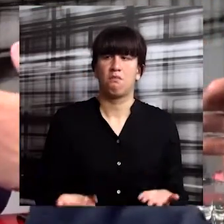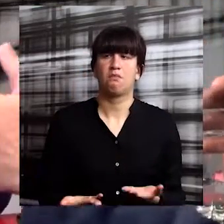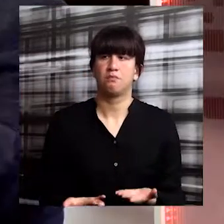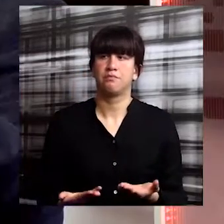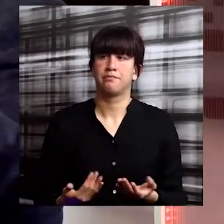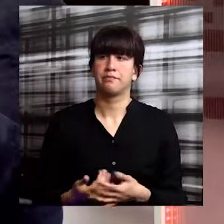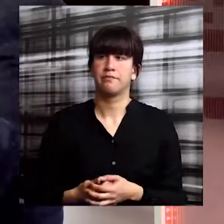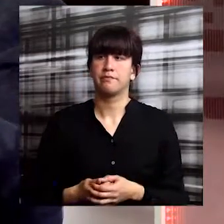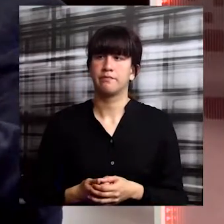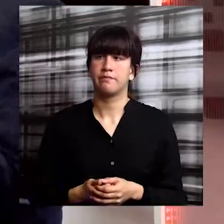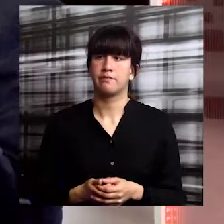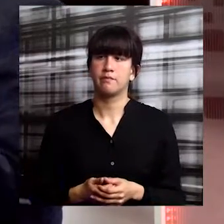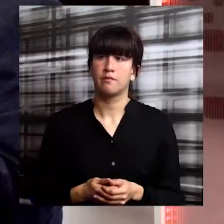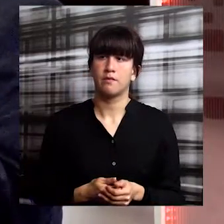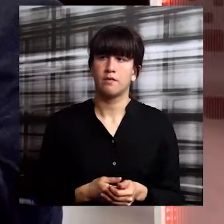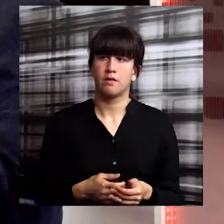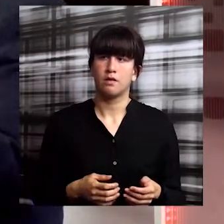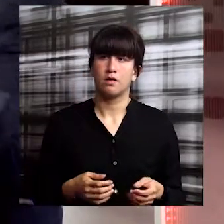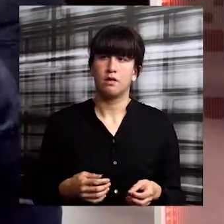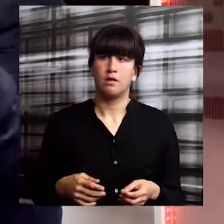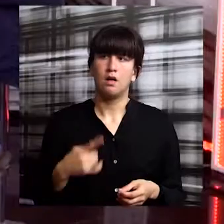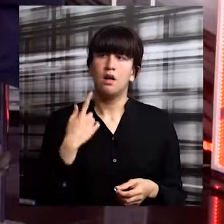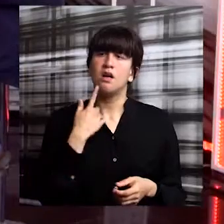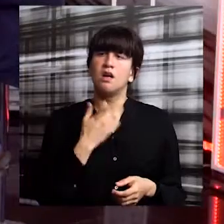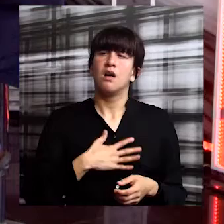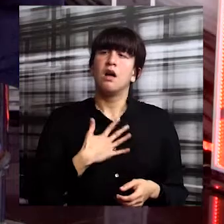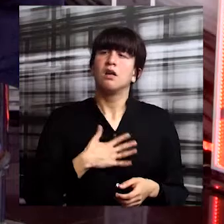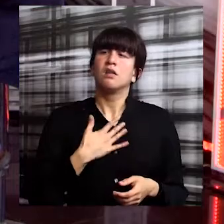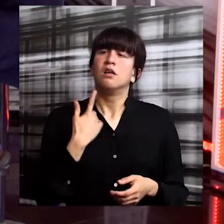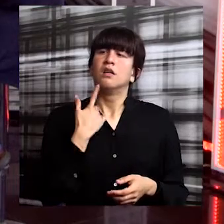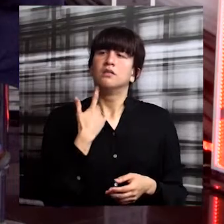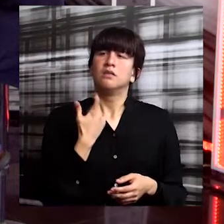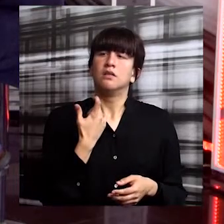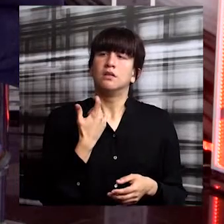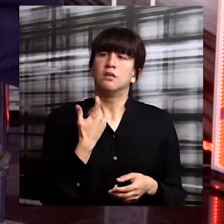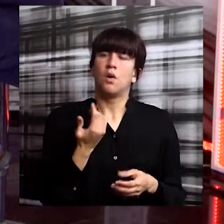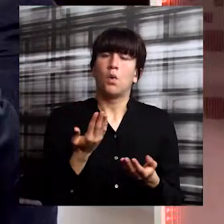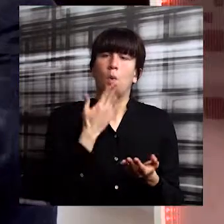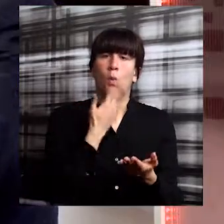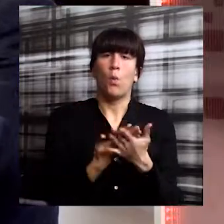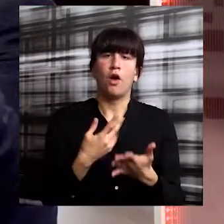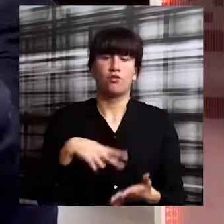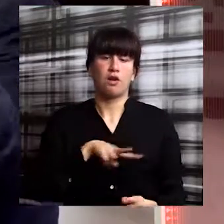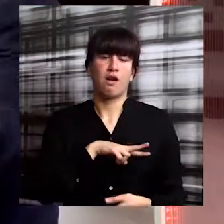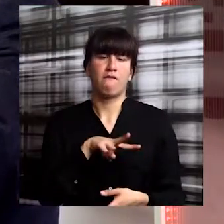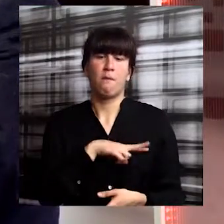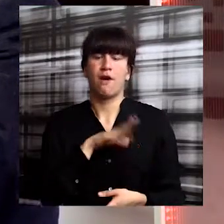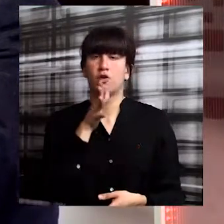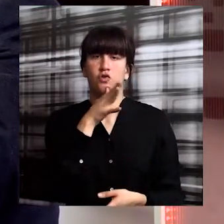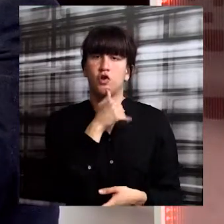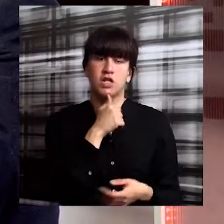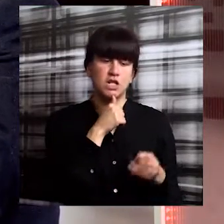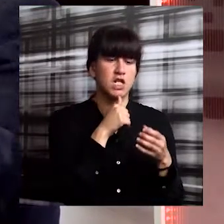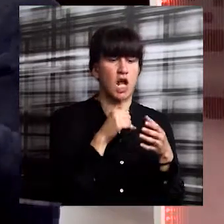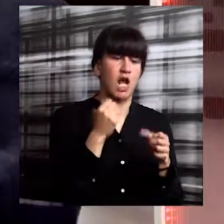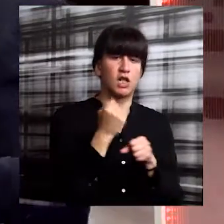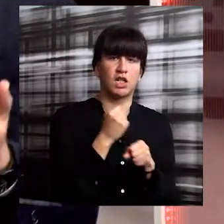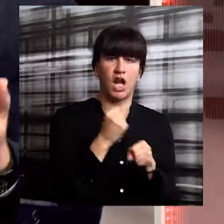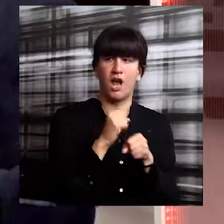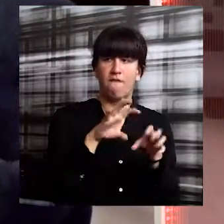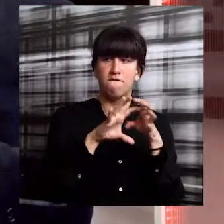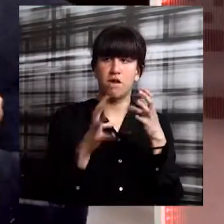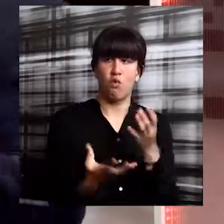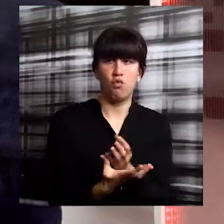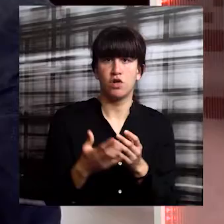gente que piensa cuando escucha algunas autoridades decir, no, es que Valparaíso necesita fuentes de trabajo y el terminal de cruceros puede ser una fuente de trabajo? ¿Qué va a pasar